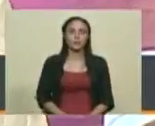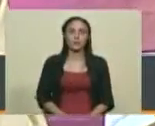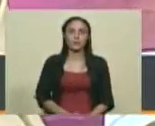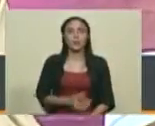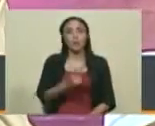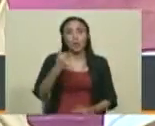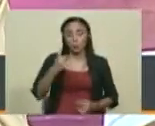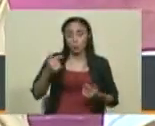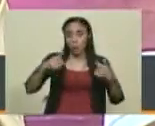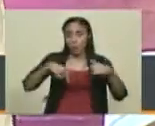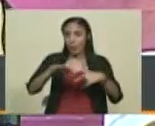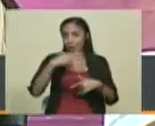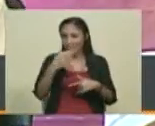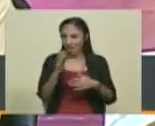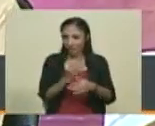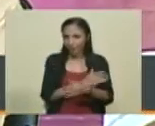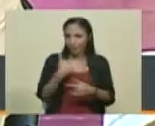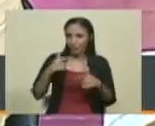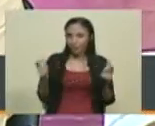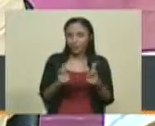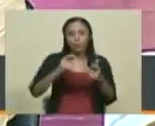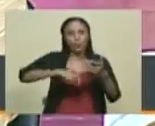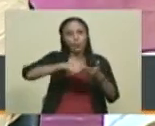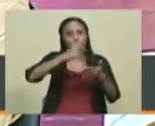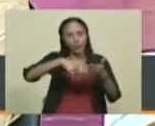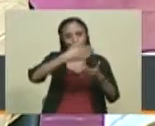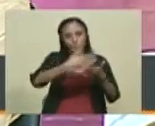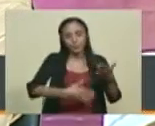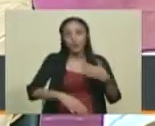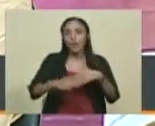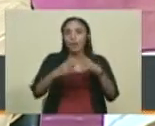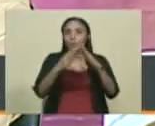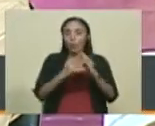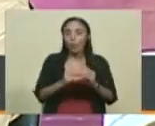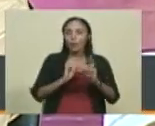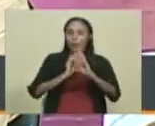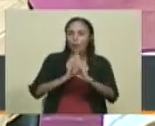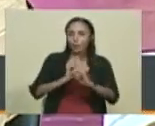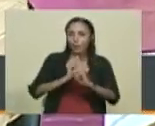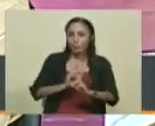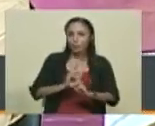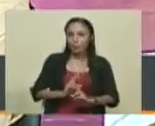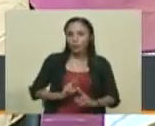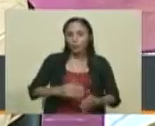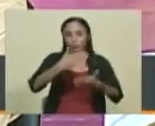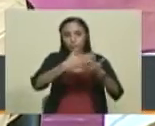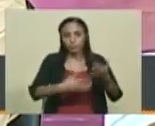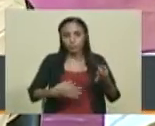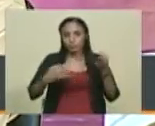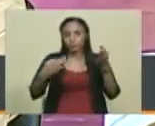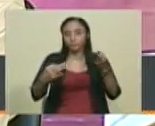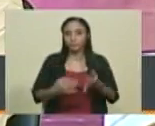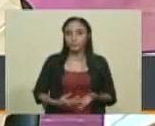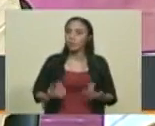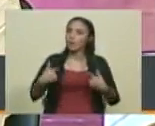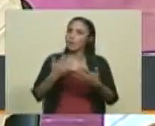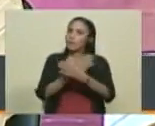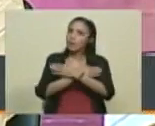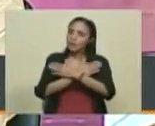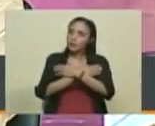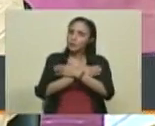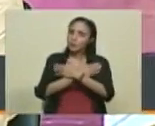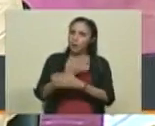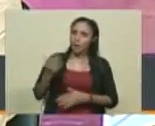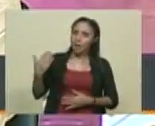firmando, les digo, cartas de respuesta a las cartas que recibí de felicitación